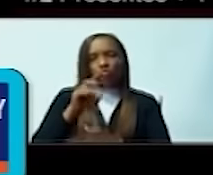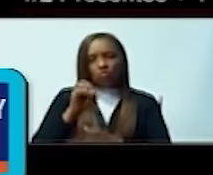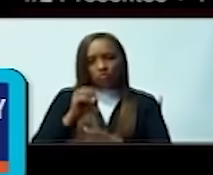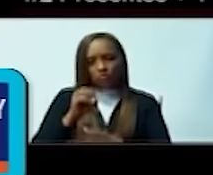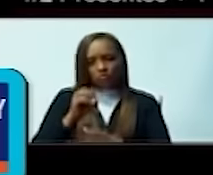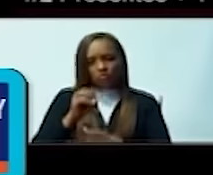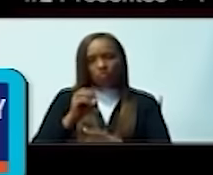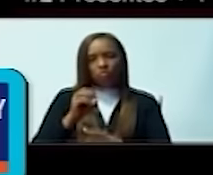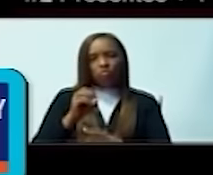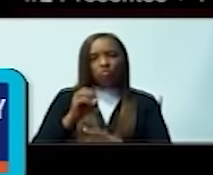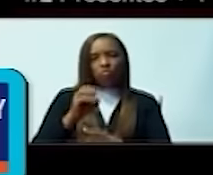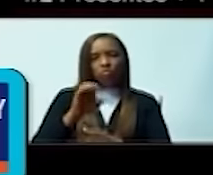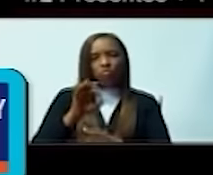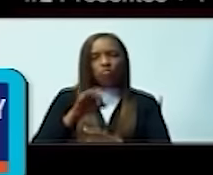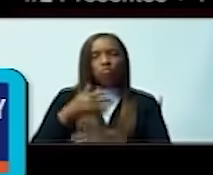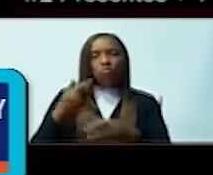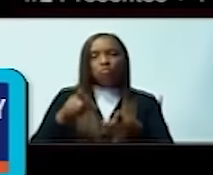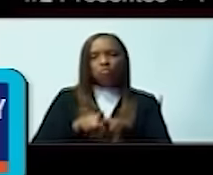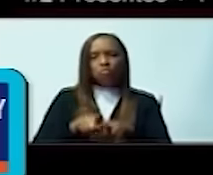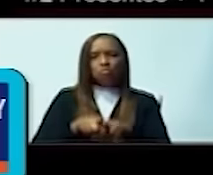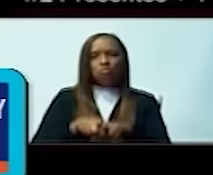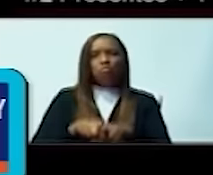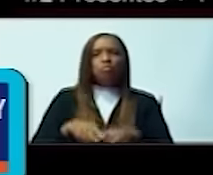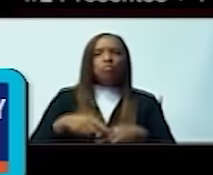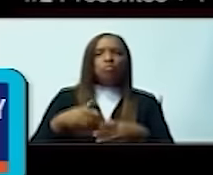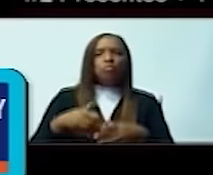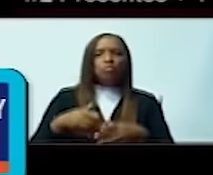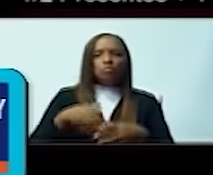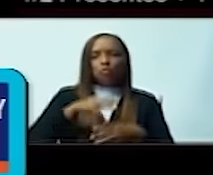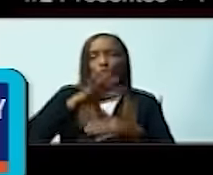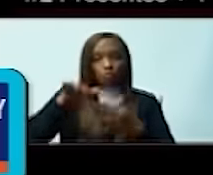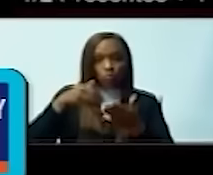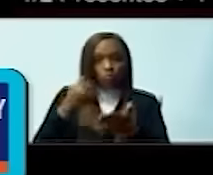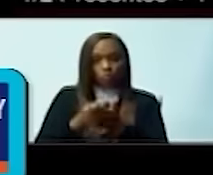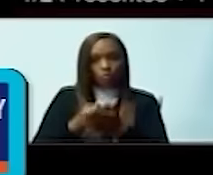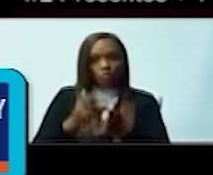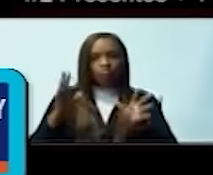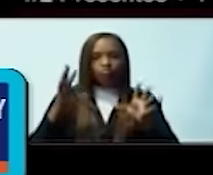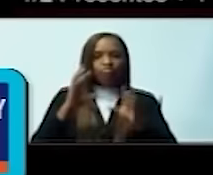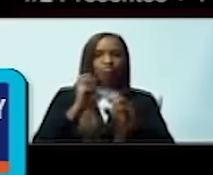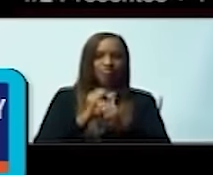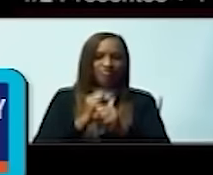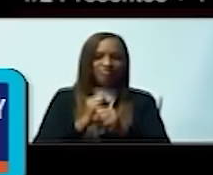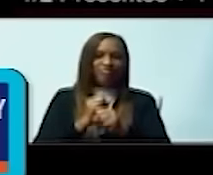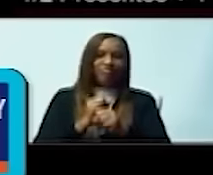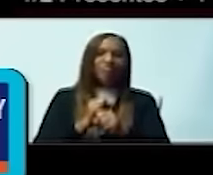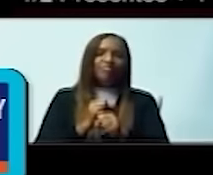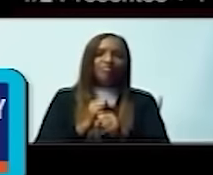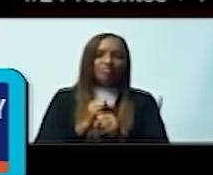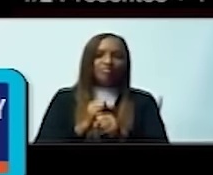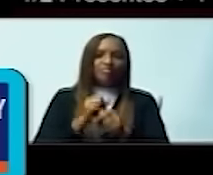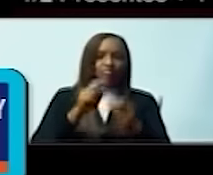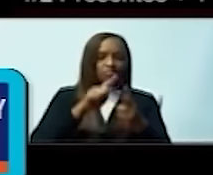lectura. Tanto el informe como los tres proyectos.